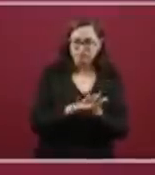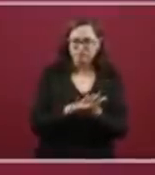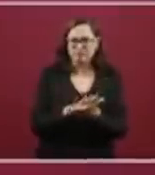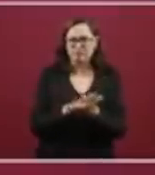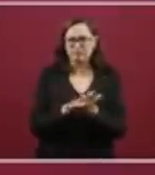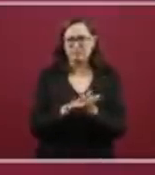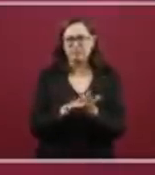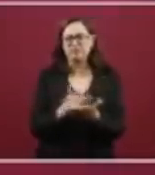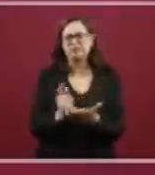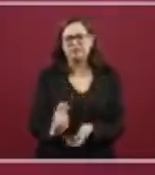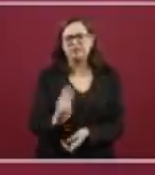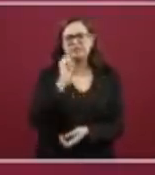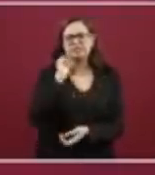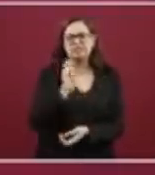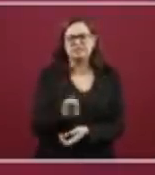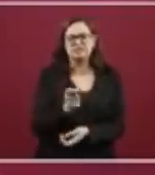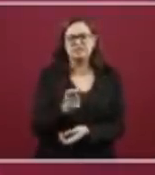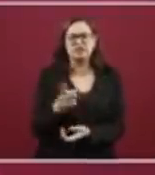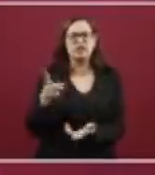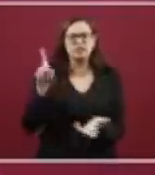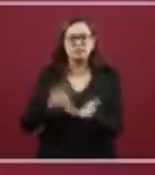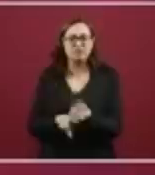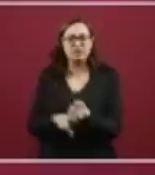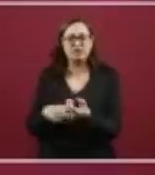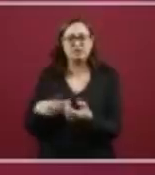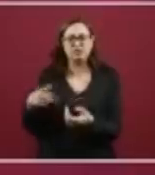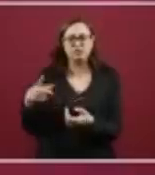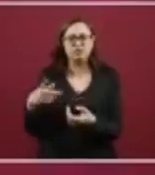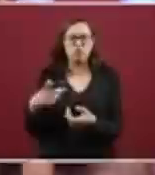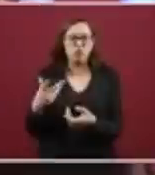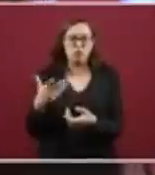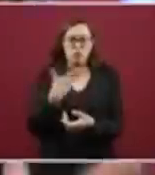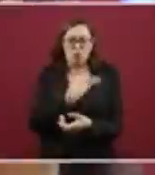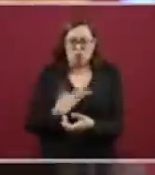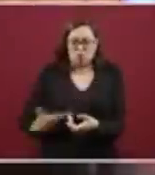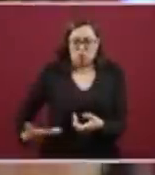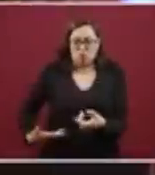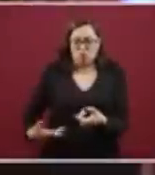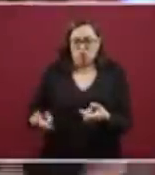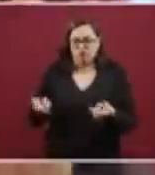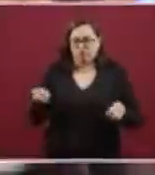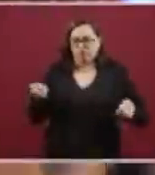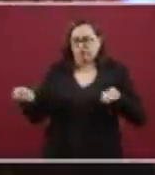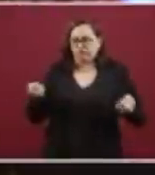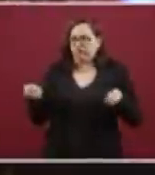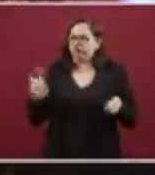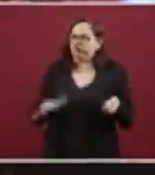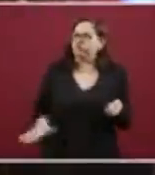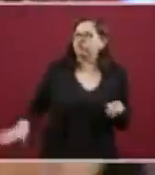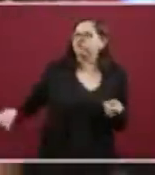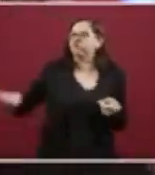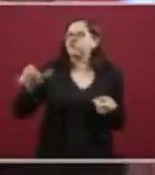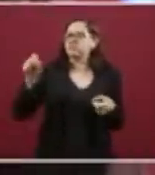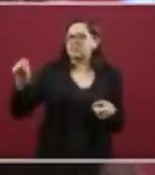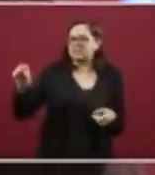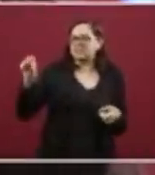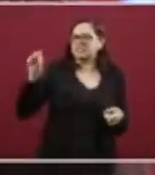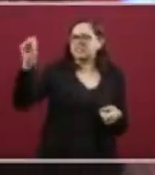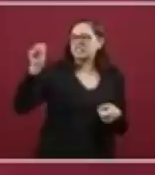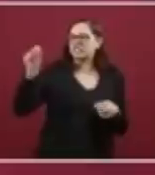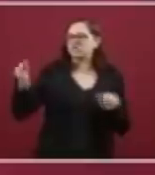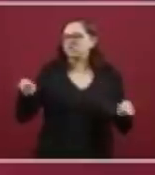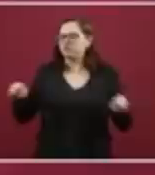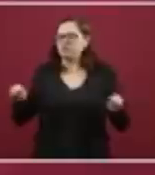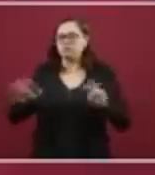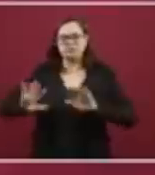ese control político que se tenía desde el Ejecutivo para dárselo a un órgano autónomo, y también se encargará de